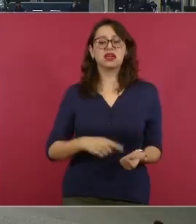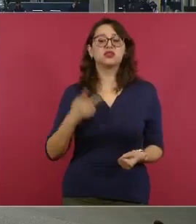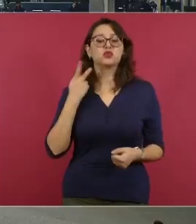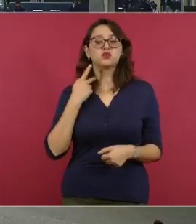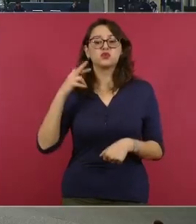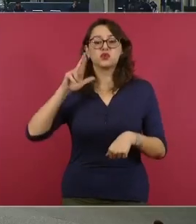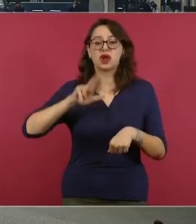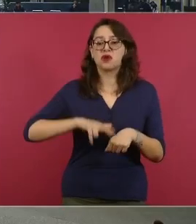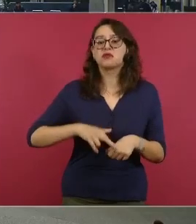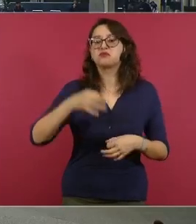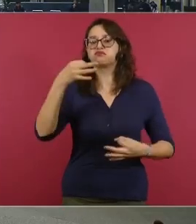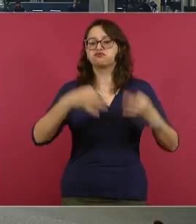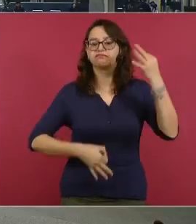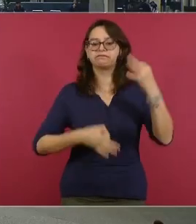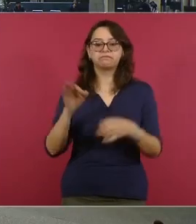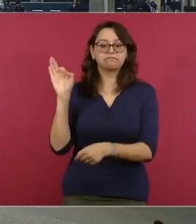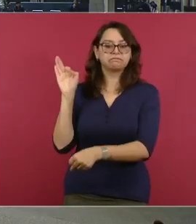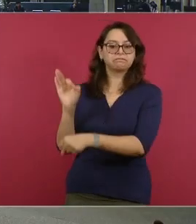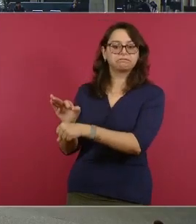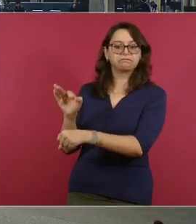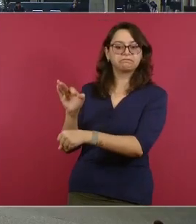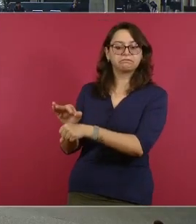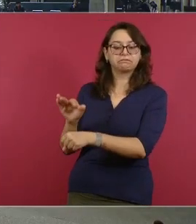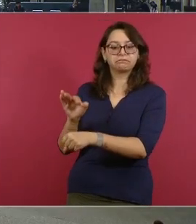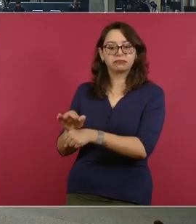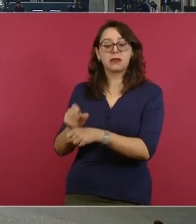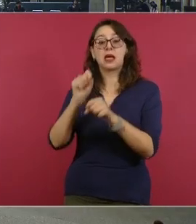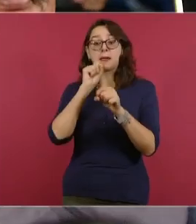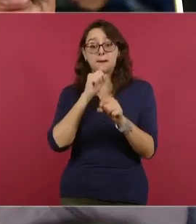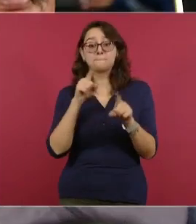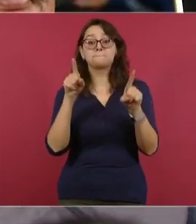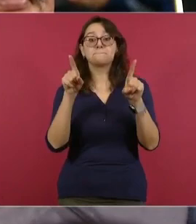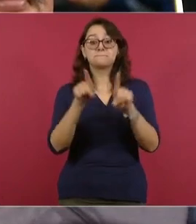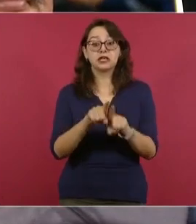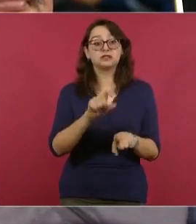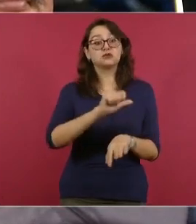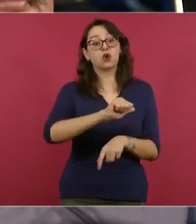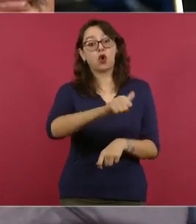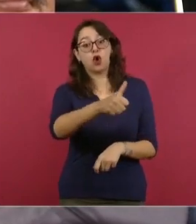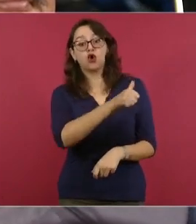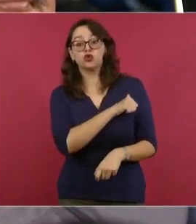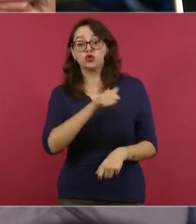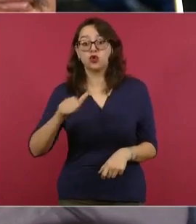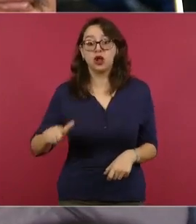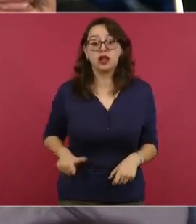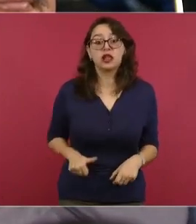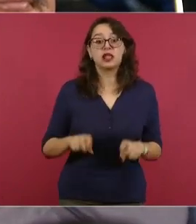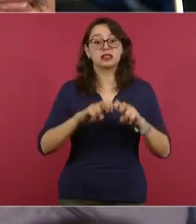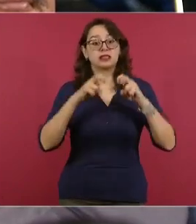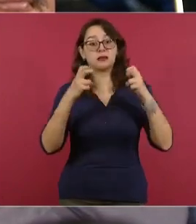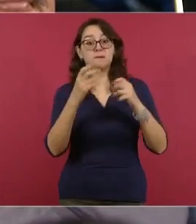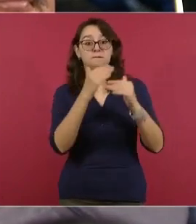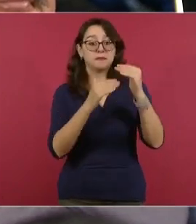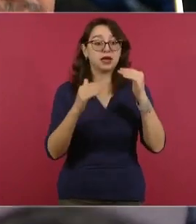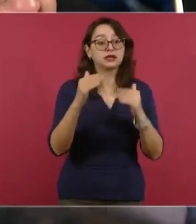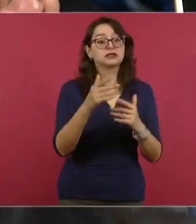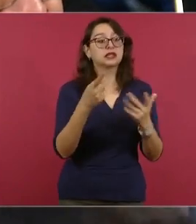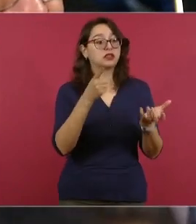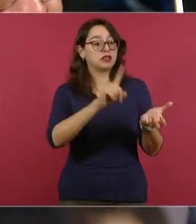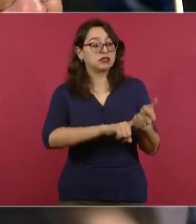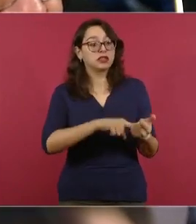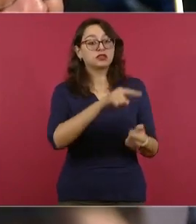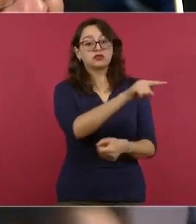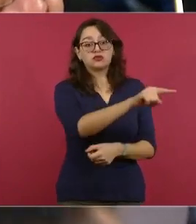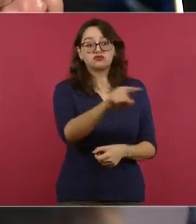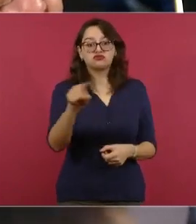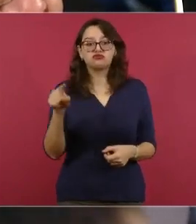Hidalguense. Como si lo anterior no fuera poco, el mismo alcalde, junto con diversos jueces y magistrados con tintes partidistas del Poder Judicial local, han